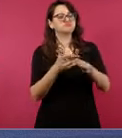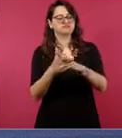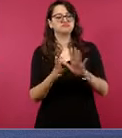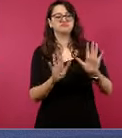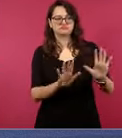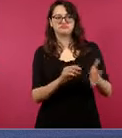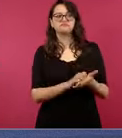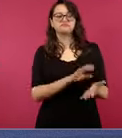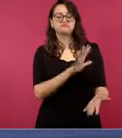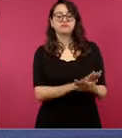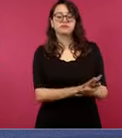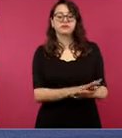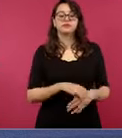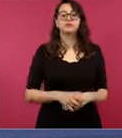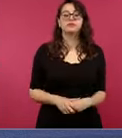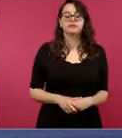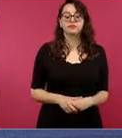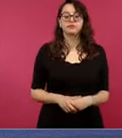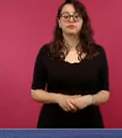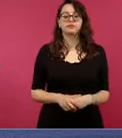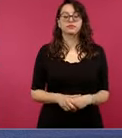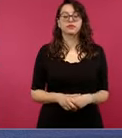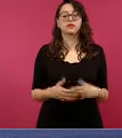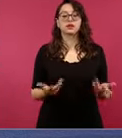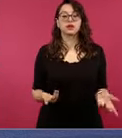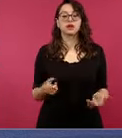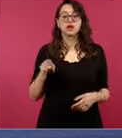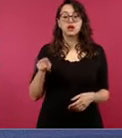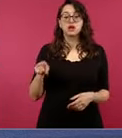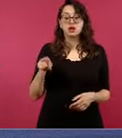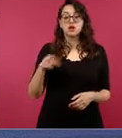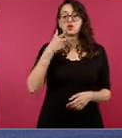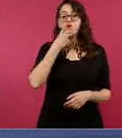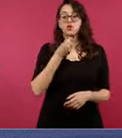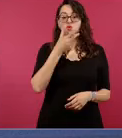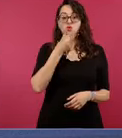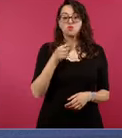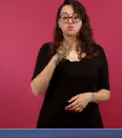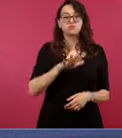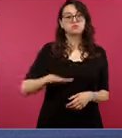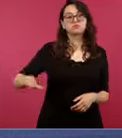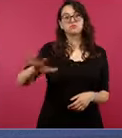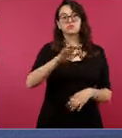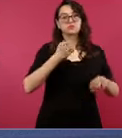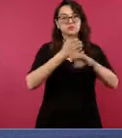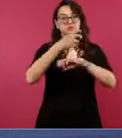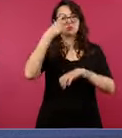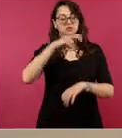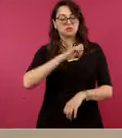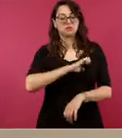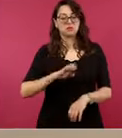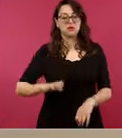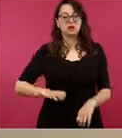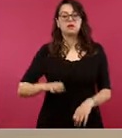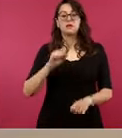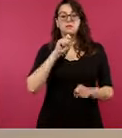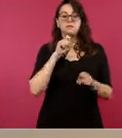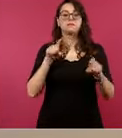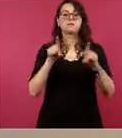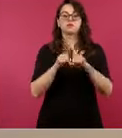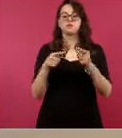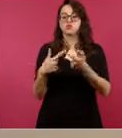trabajadores. El Abel N. tenía zona de operación en Ecatepec, y junto con un grupo